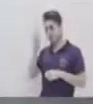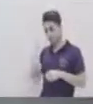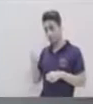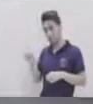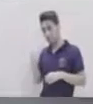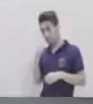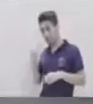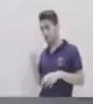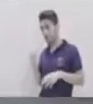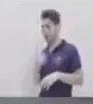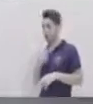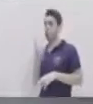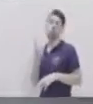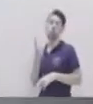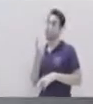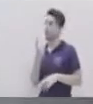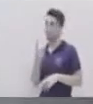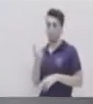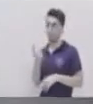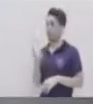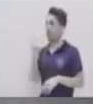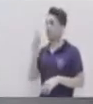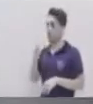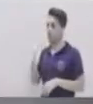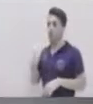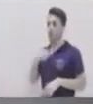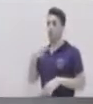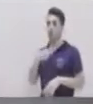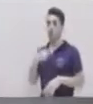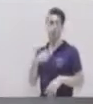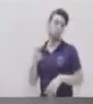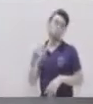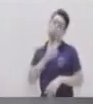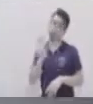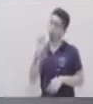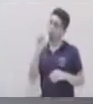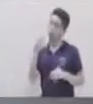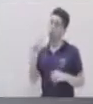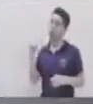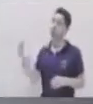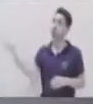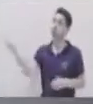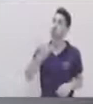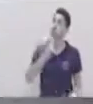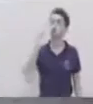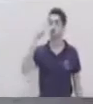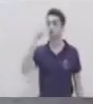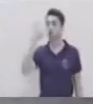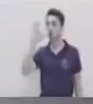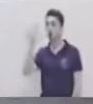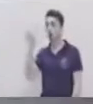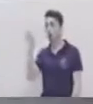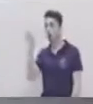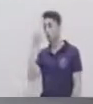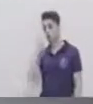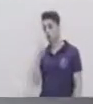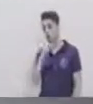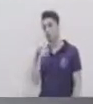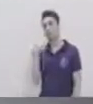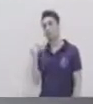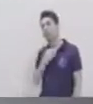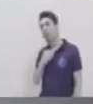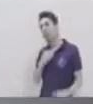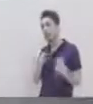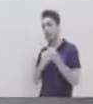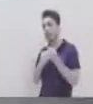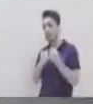permitir que no solo yo hable, ¿verdad? Enfatizarme en el yo no, sino de todos, participar, ¿verdad? ¿En qué